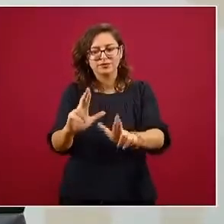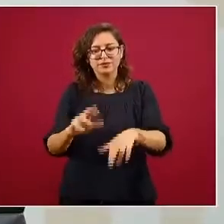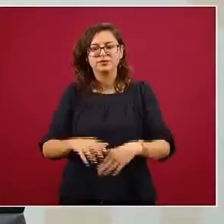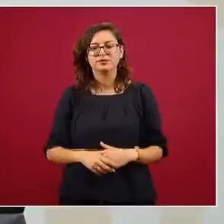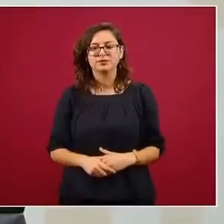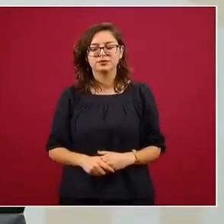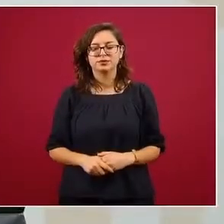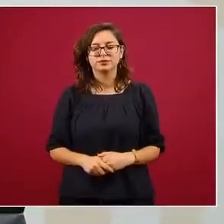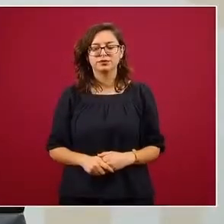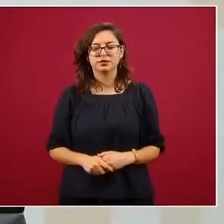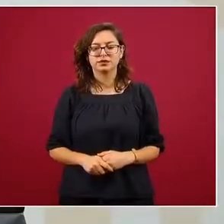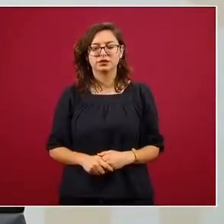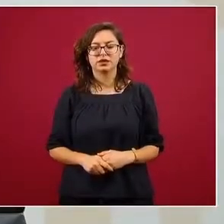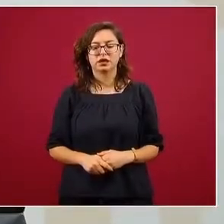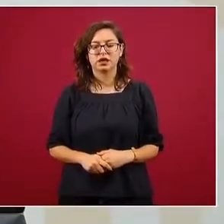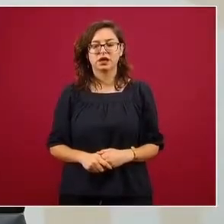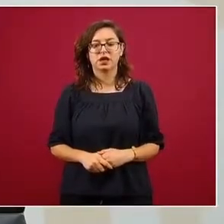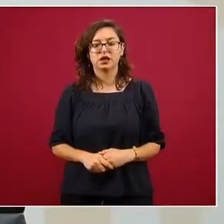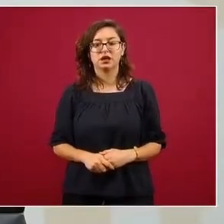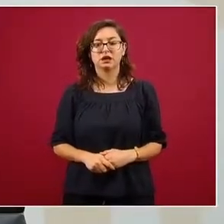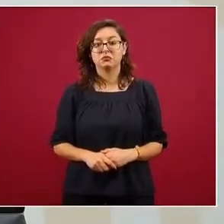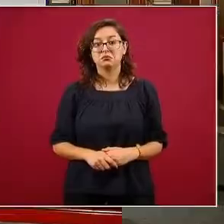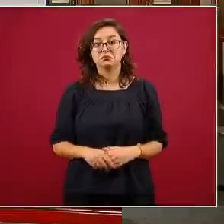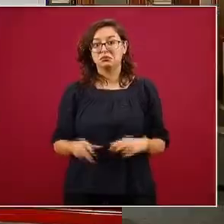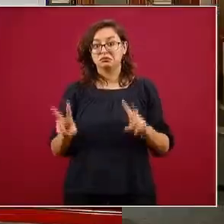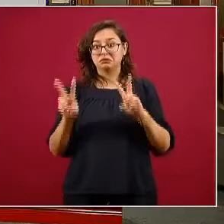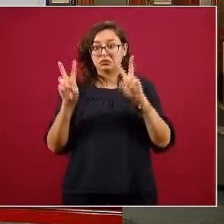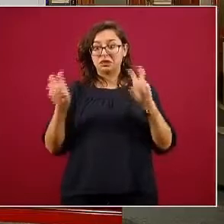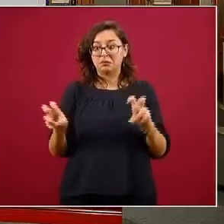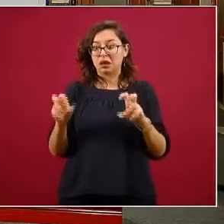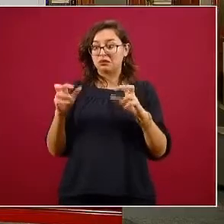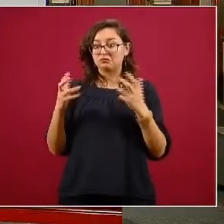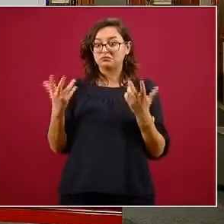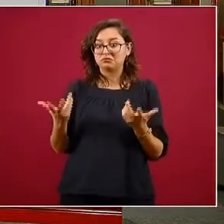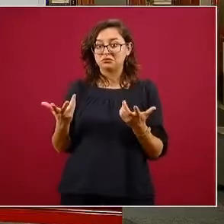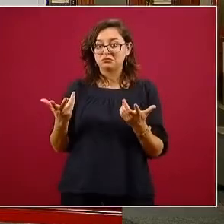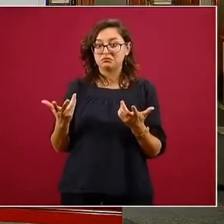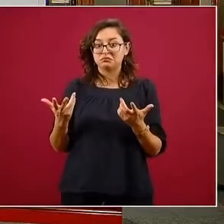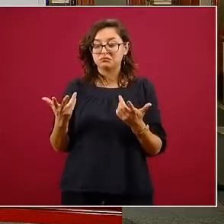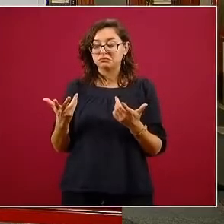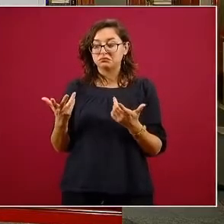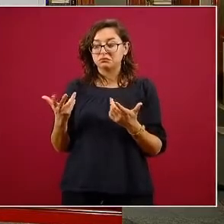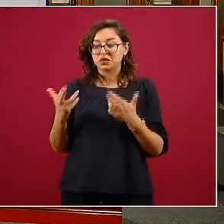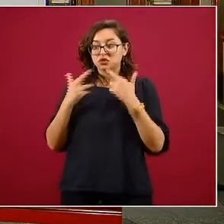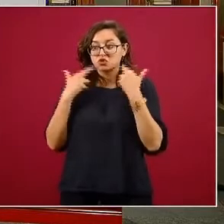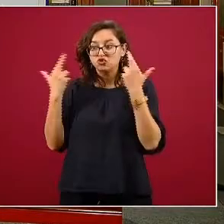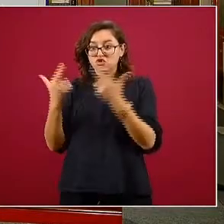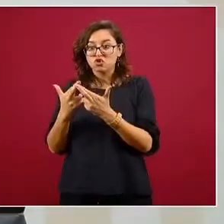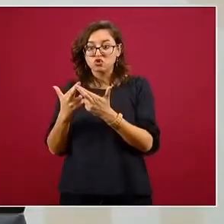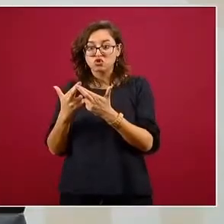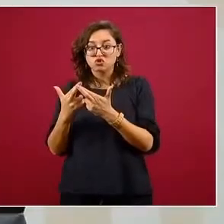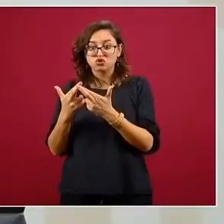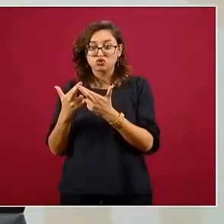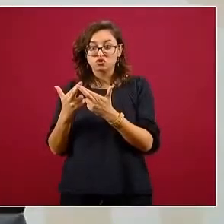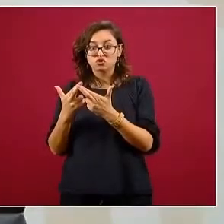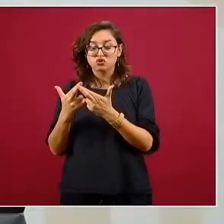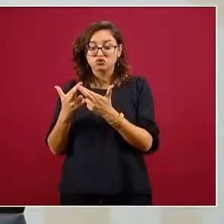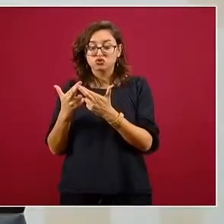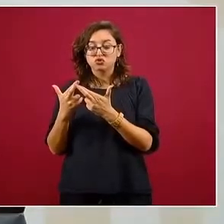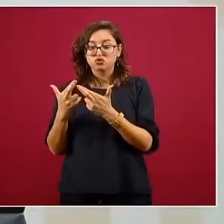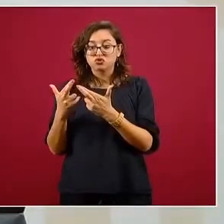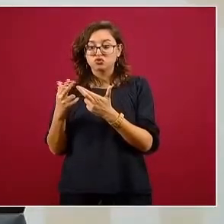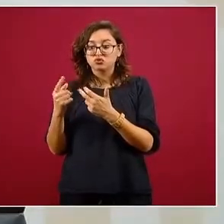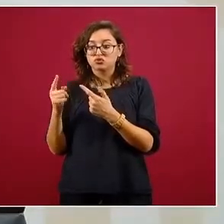Sobre lo último, lo que le digo es que no lo sé. Y no lo sé porque la convocatoria a estas reuniones la hace